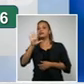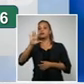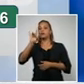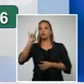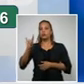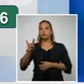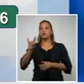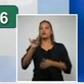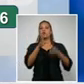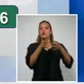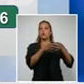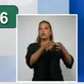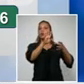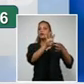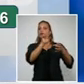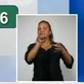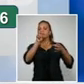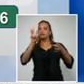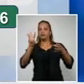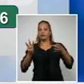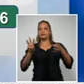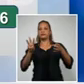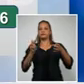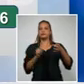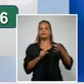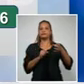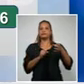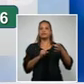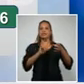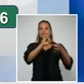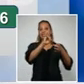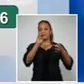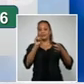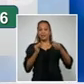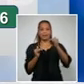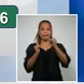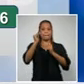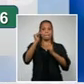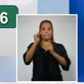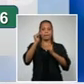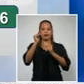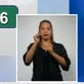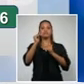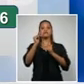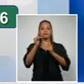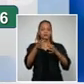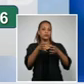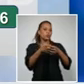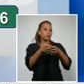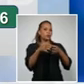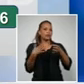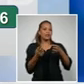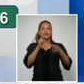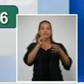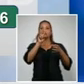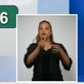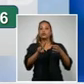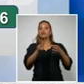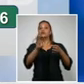413. Y de 60 y más años, prácticamente 200